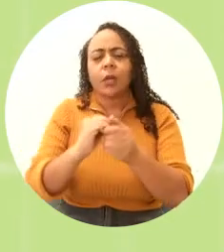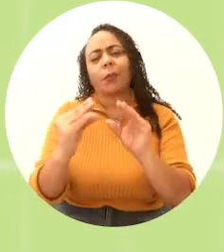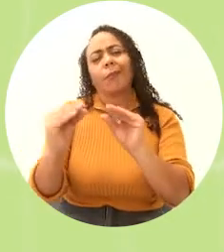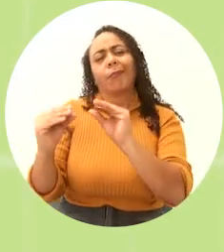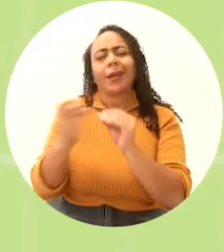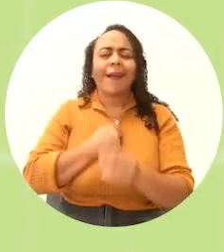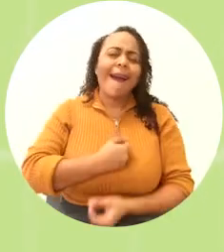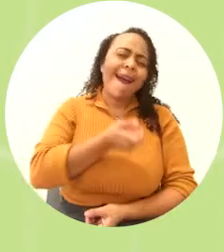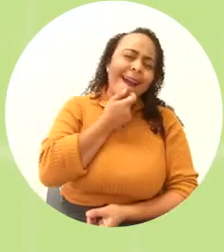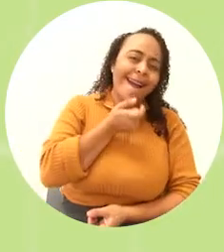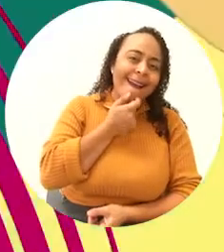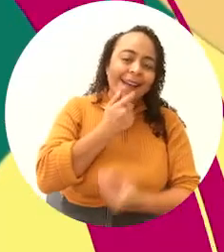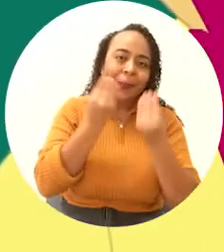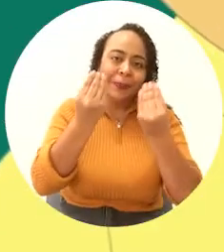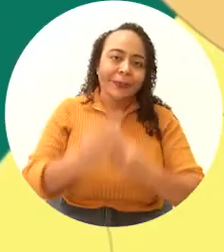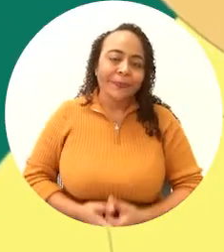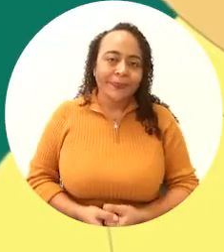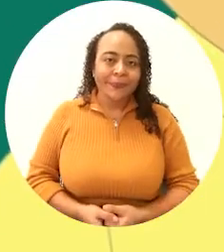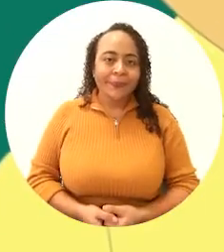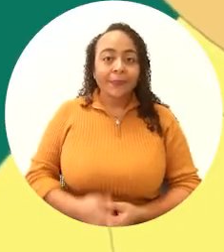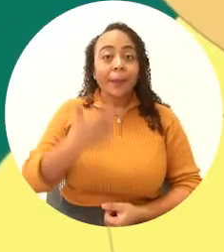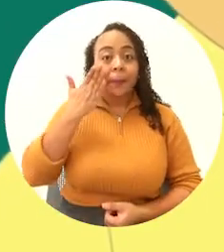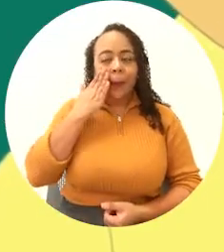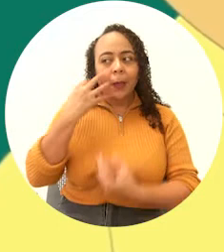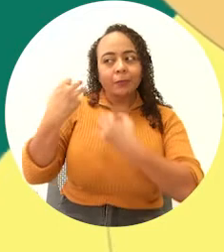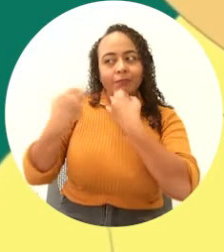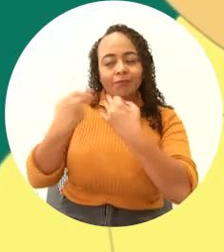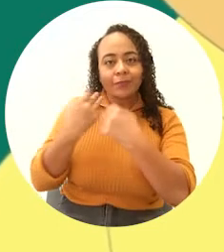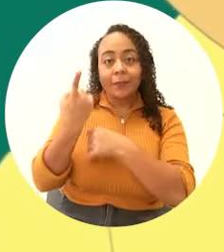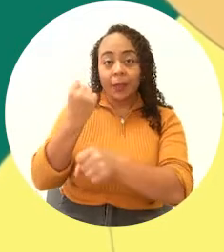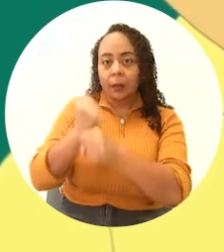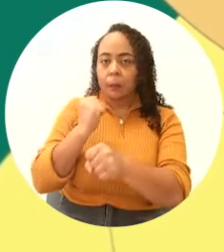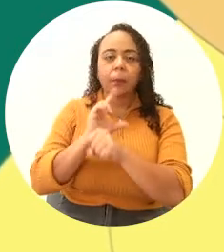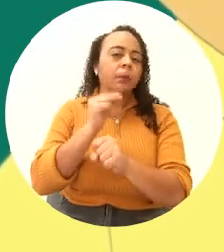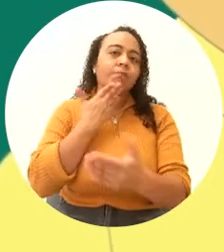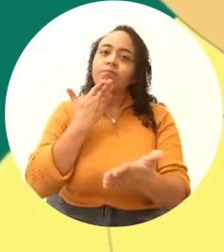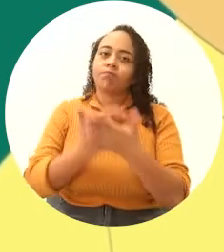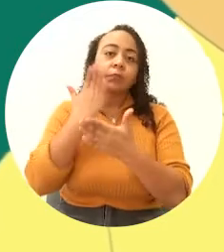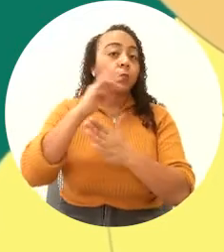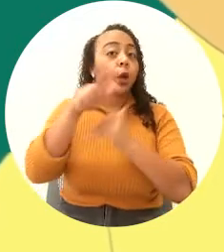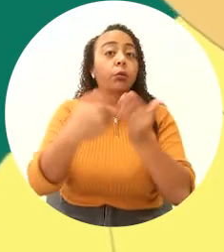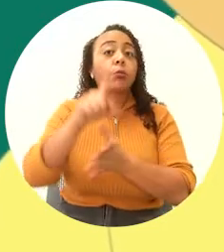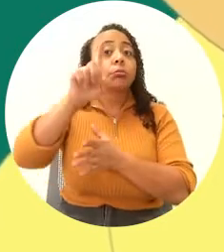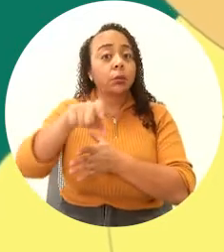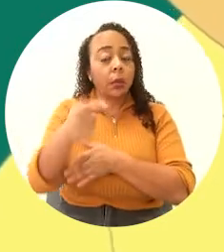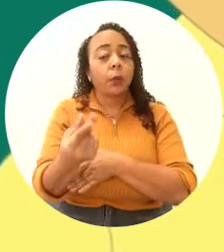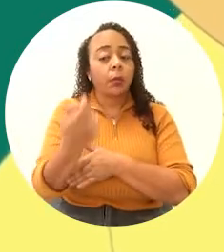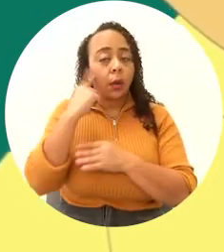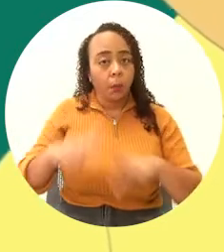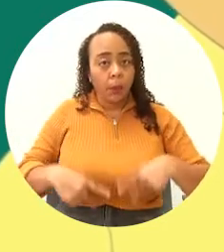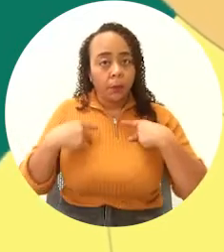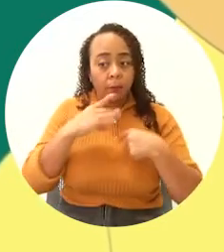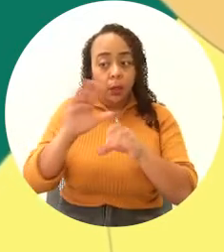y nos reíamos mucho. Aunque mami me ha explicado que el desempleo no es bueno porque todos necesitamos dinero para vivir y